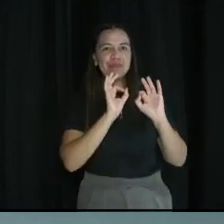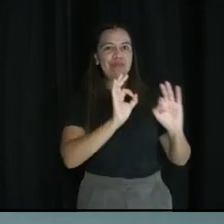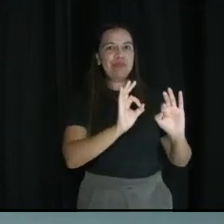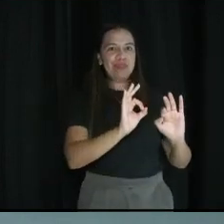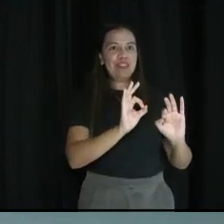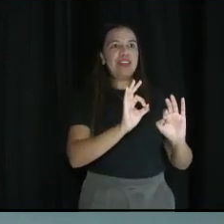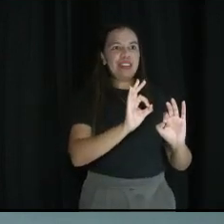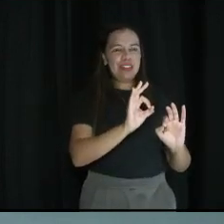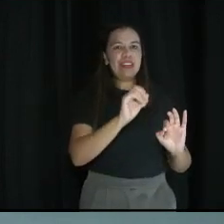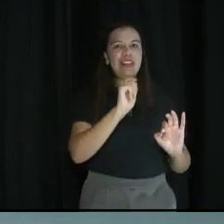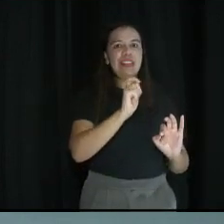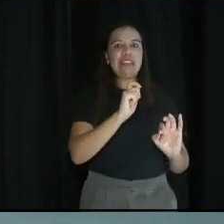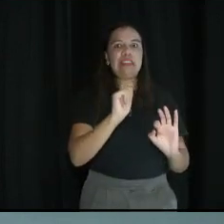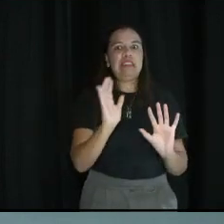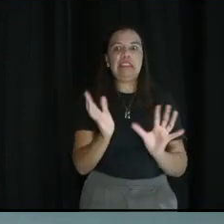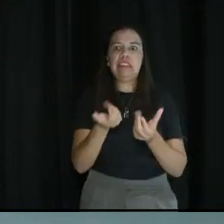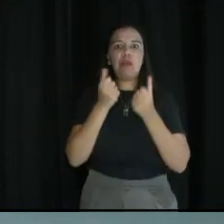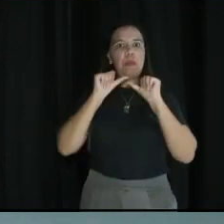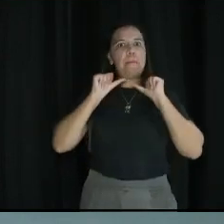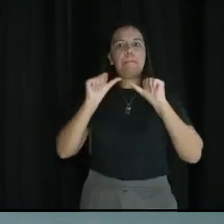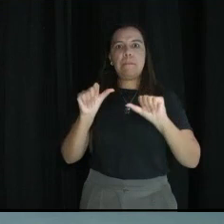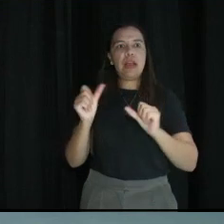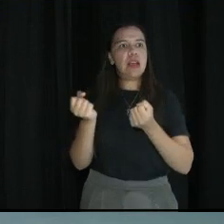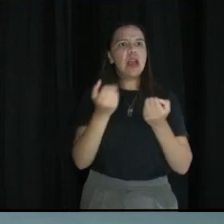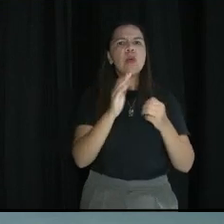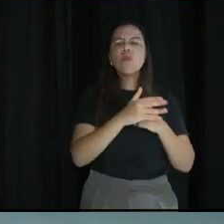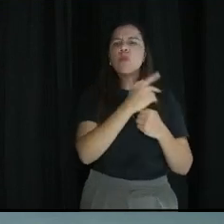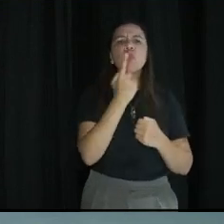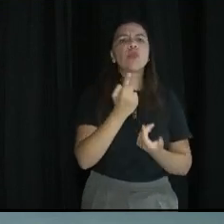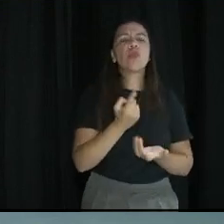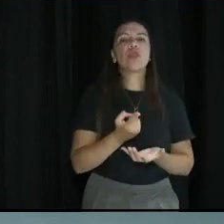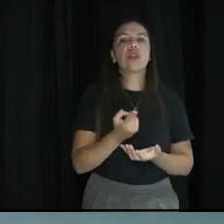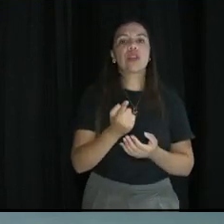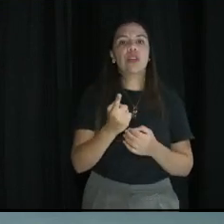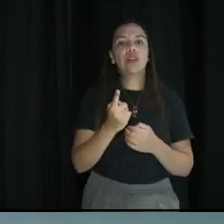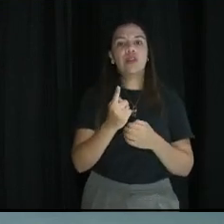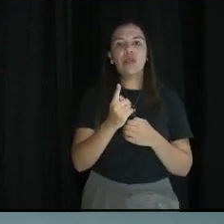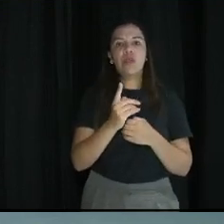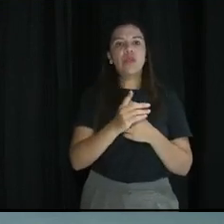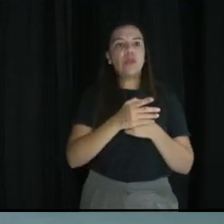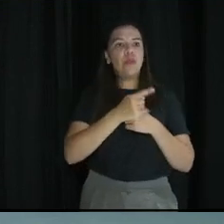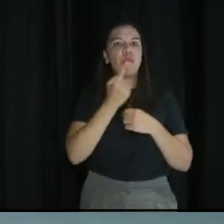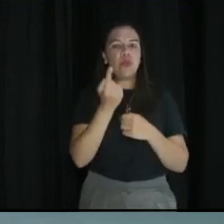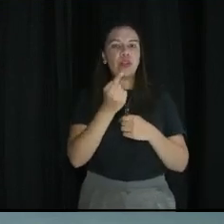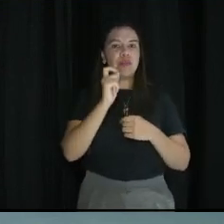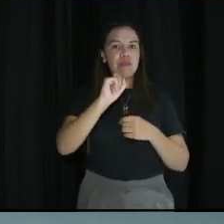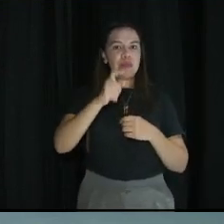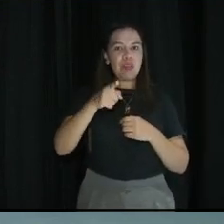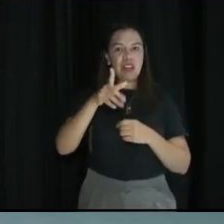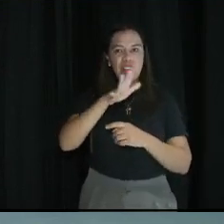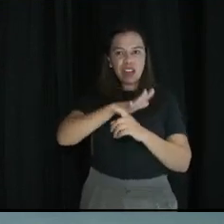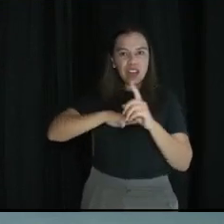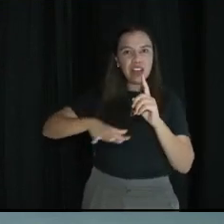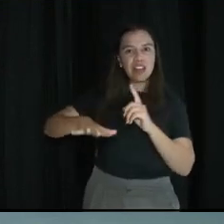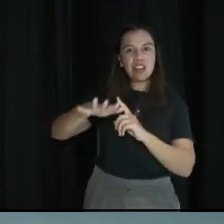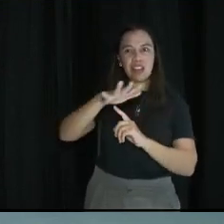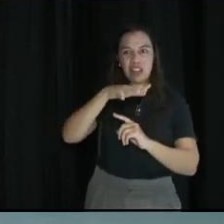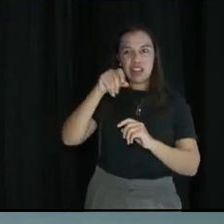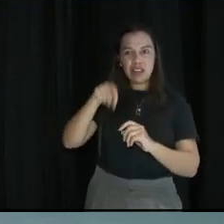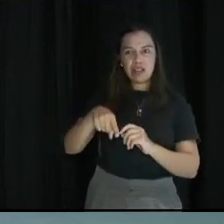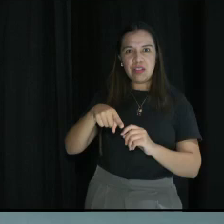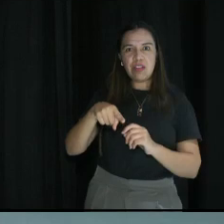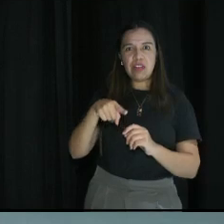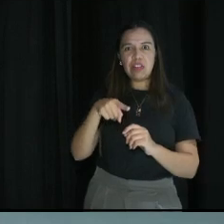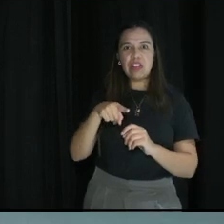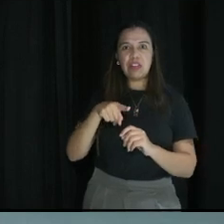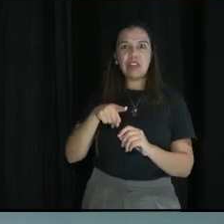no pudo ser reintegrado otra vez a su hábitat natural. ¿Por qué? Por las mismas condiciones en las que se encontraba el ejemplar, perdió ese temor